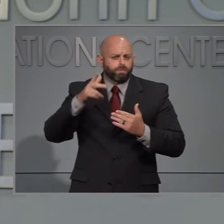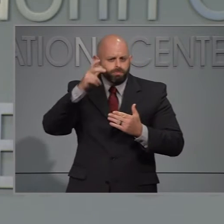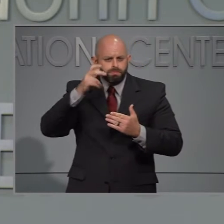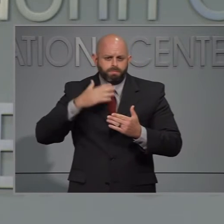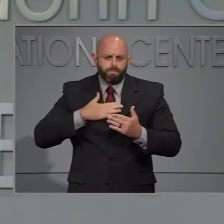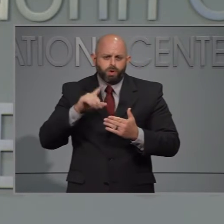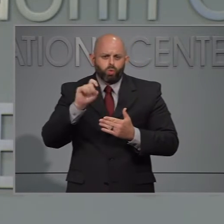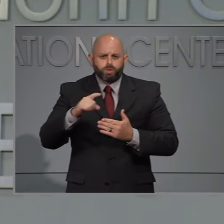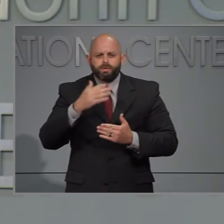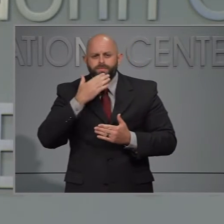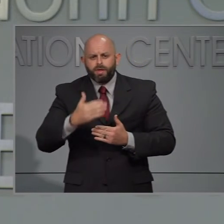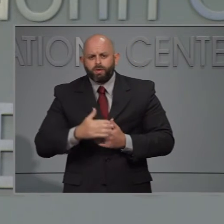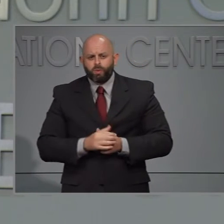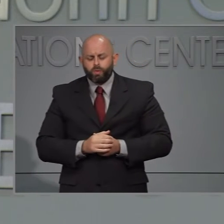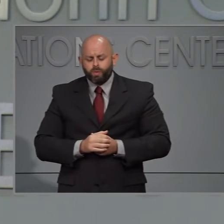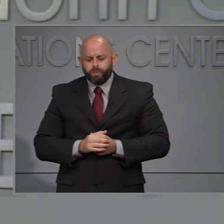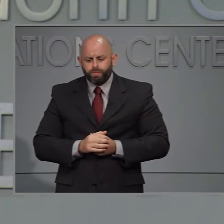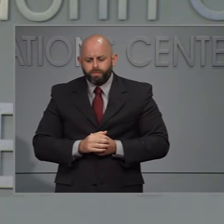podría contar